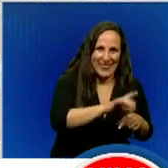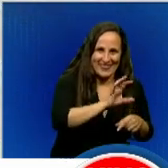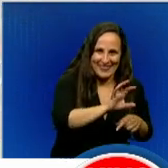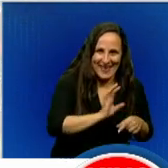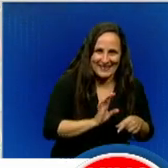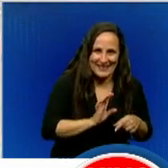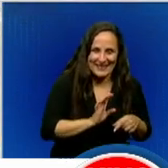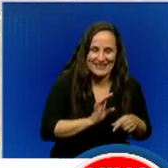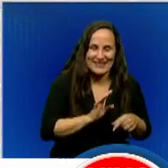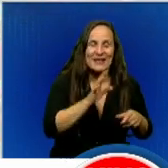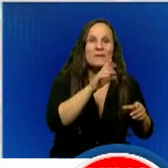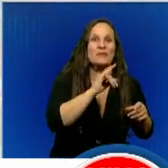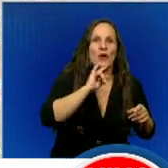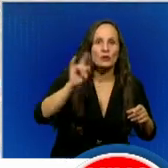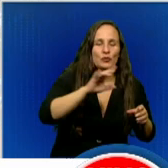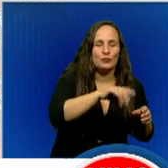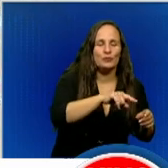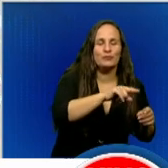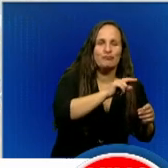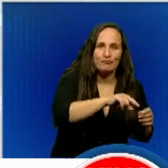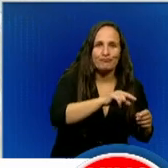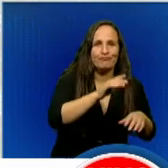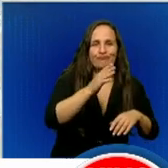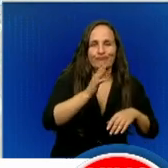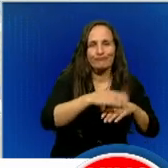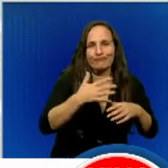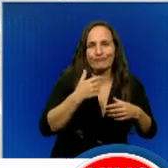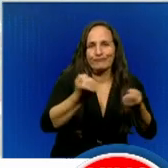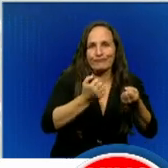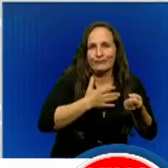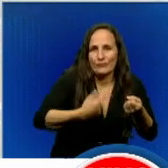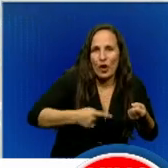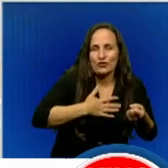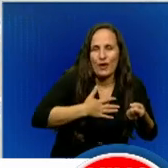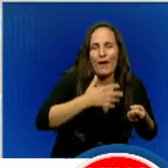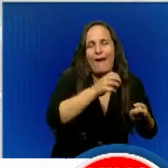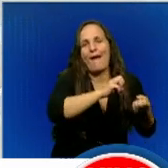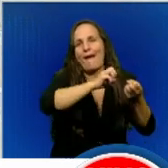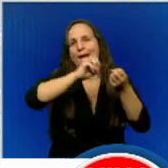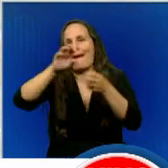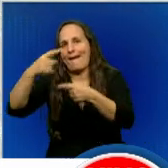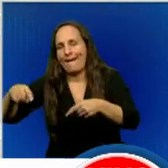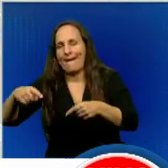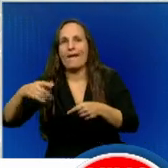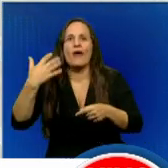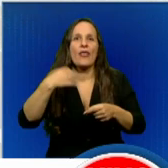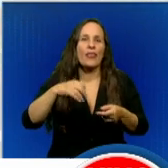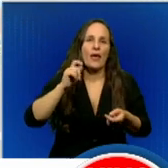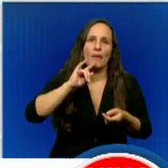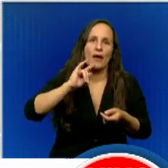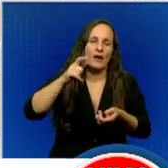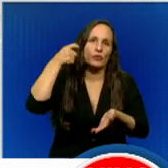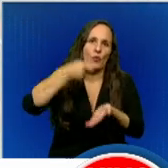hacer el traslado a misiones por su propia cuenta se tiene que hacer cargo del pago en la aduana paralela